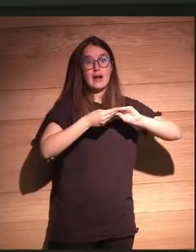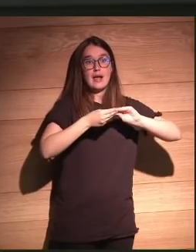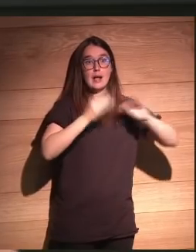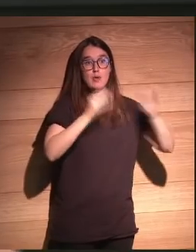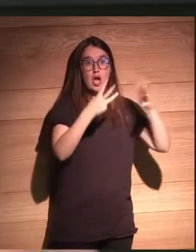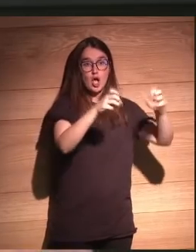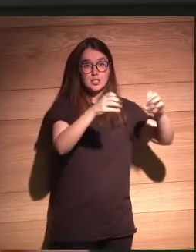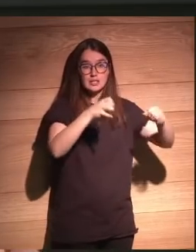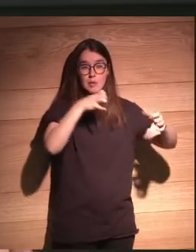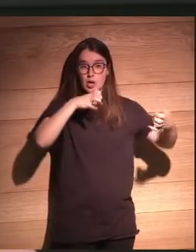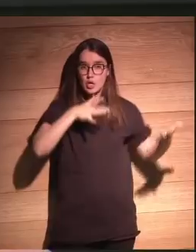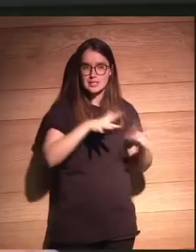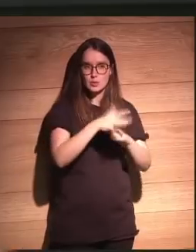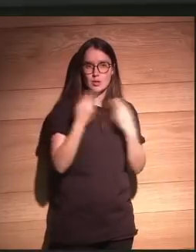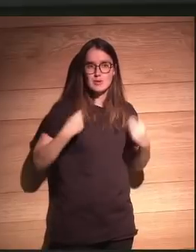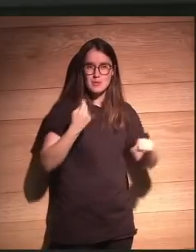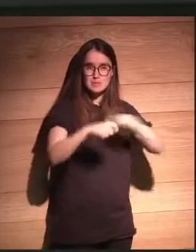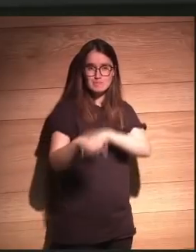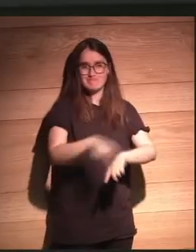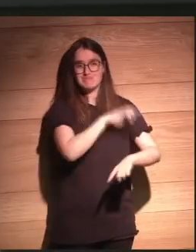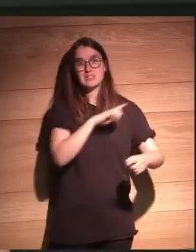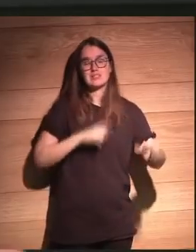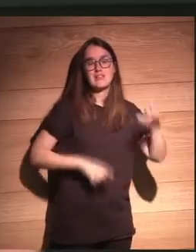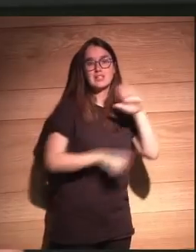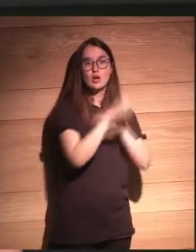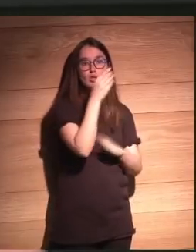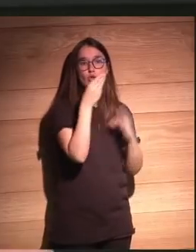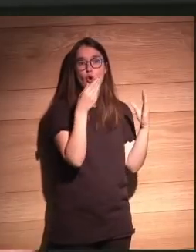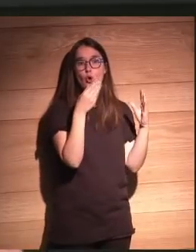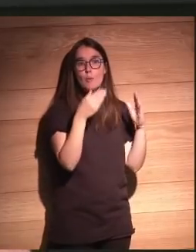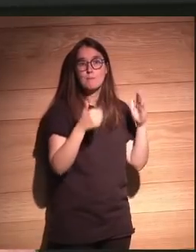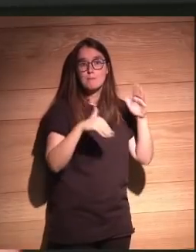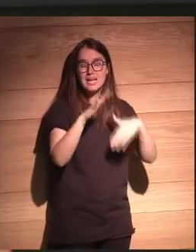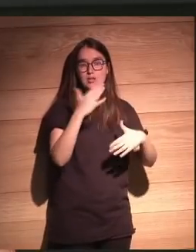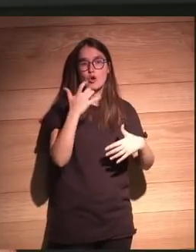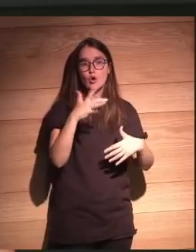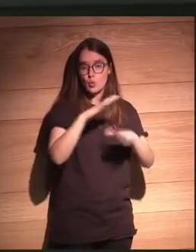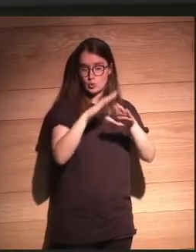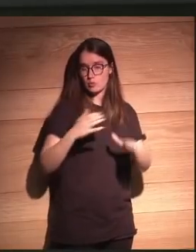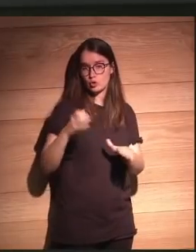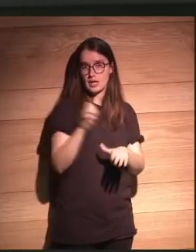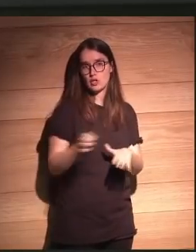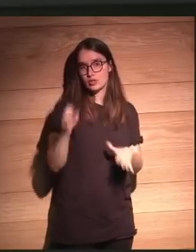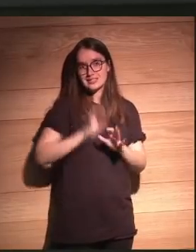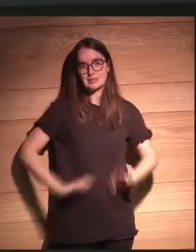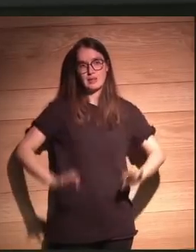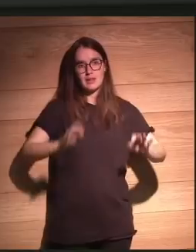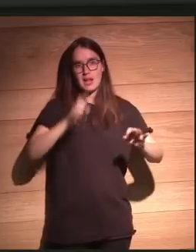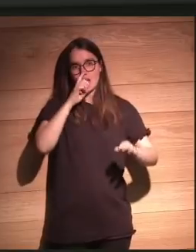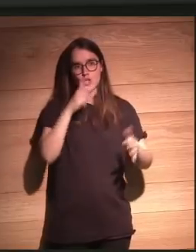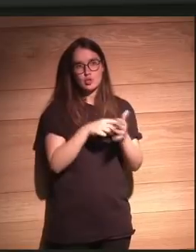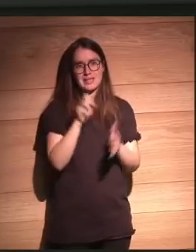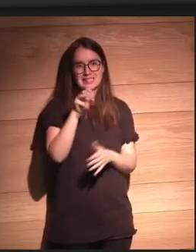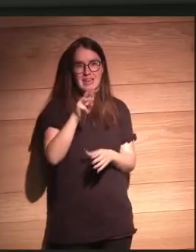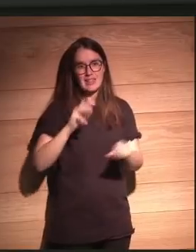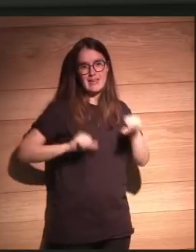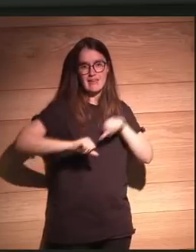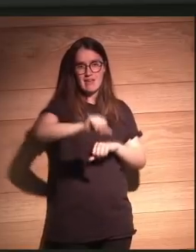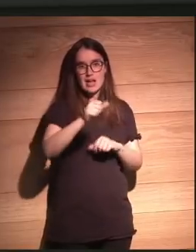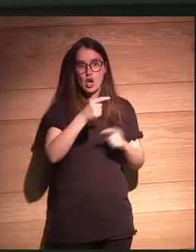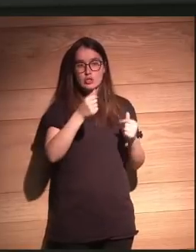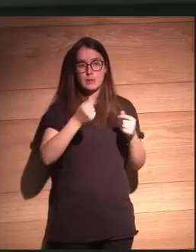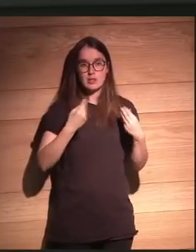es cómo esta hipermercantilización se está desarrollando mucho más en los últimos años, principalmente a partir de 2013, que los